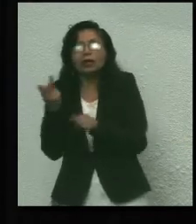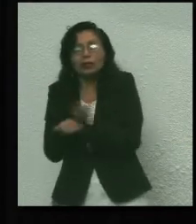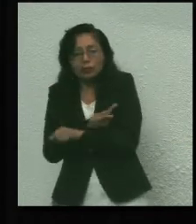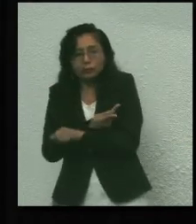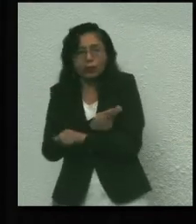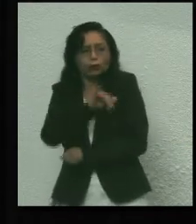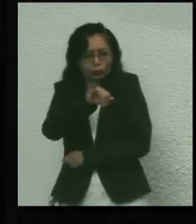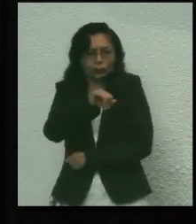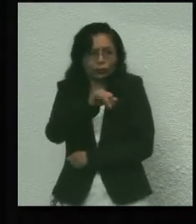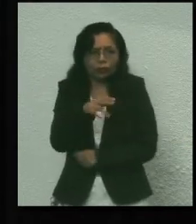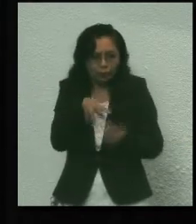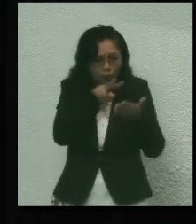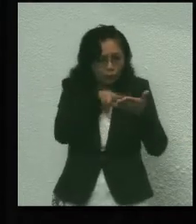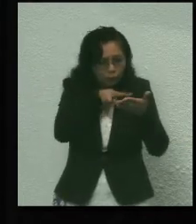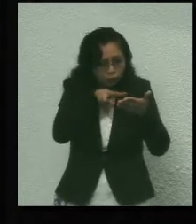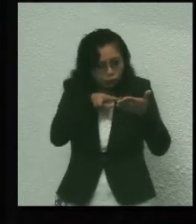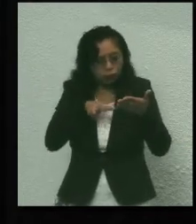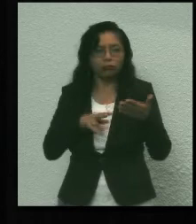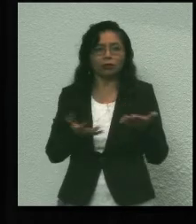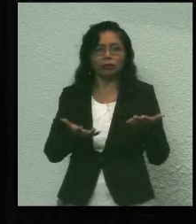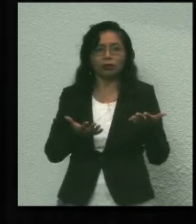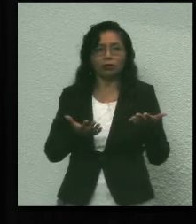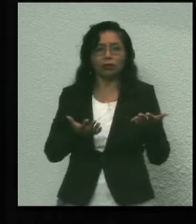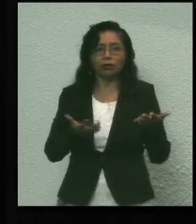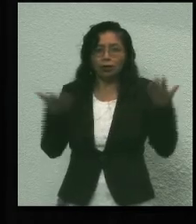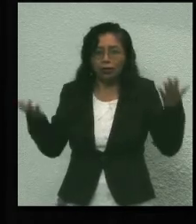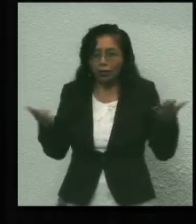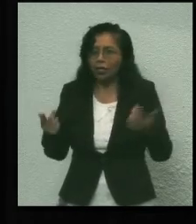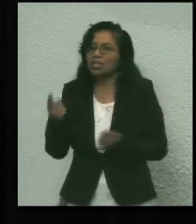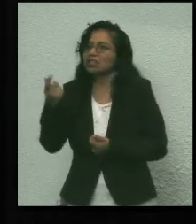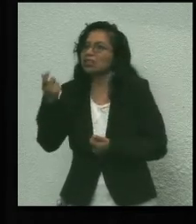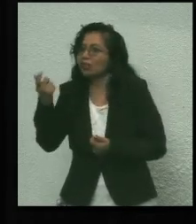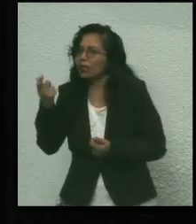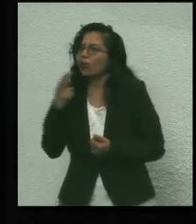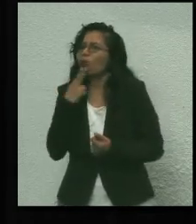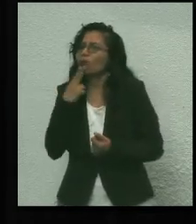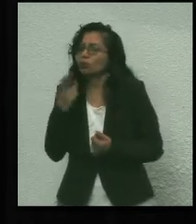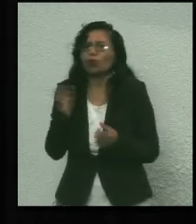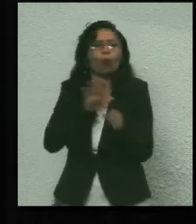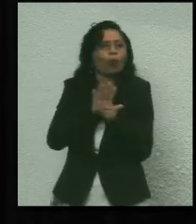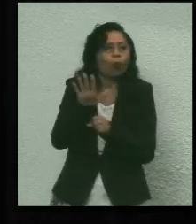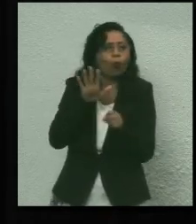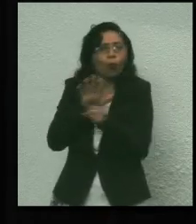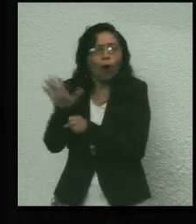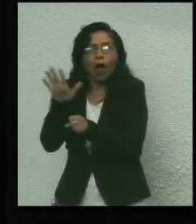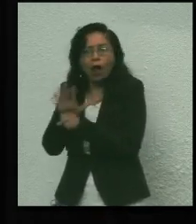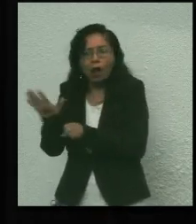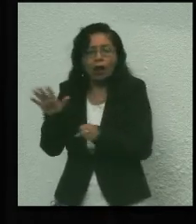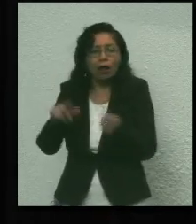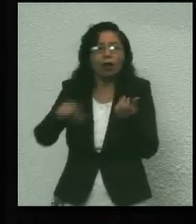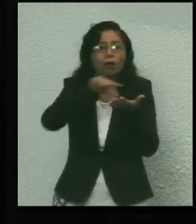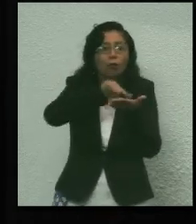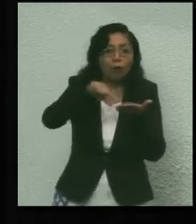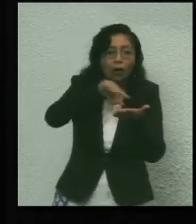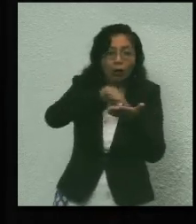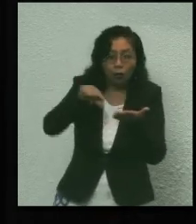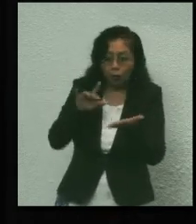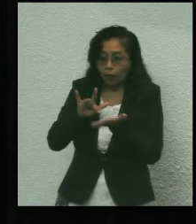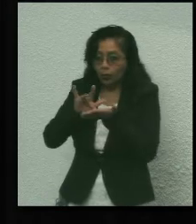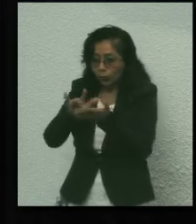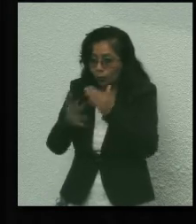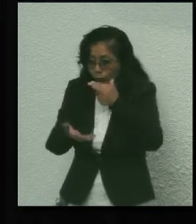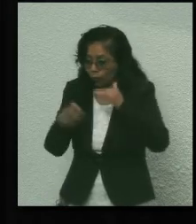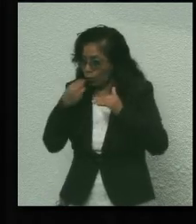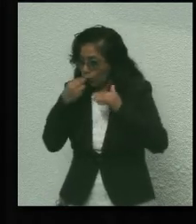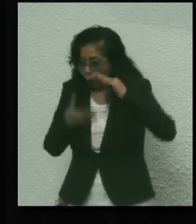Sí vamos a revisar en qué se ejerció el presupuesto para la compra de apoyos